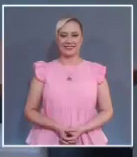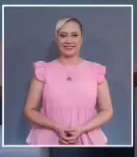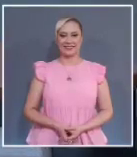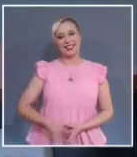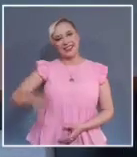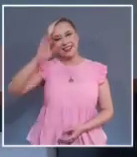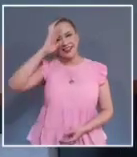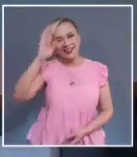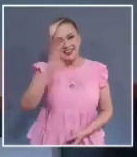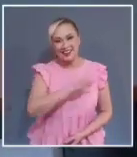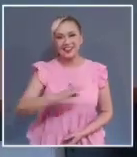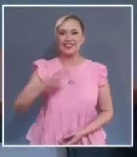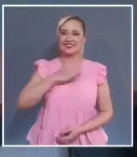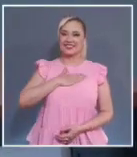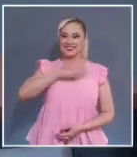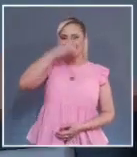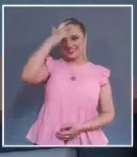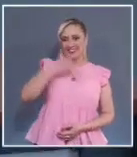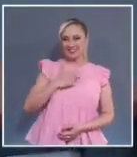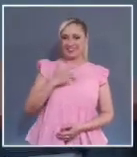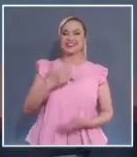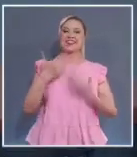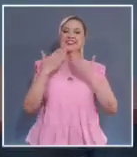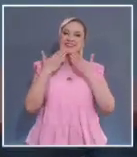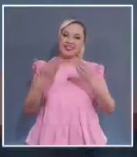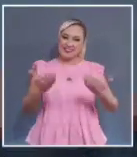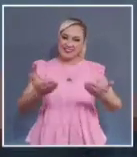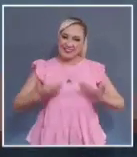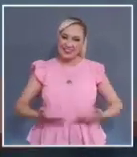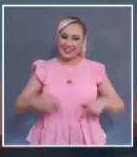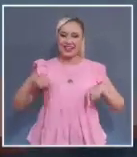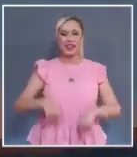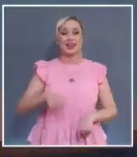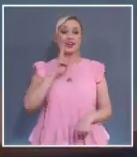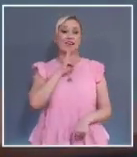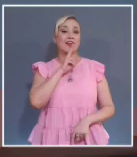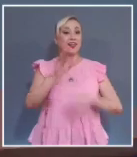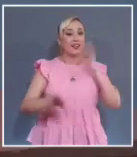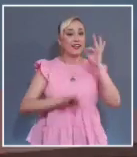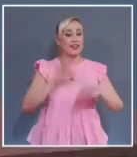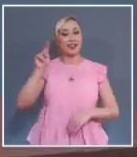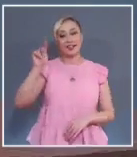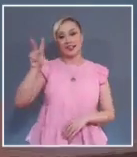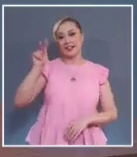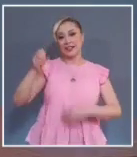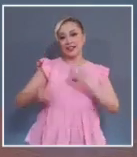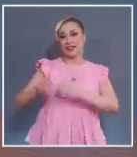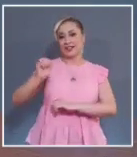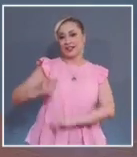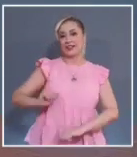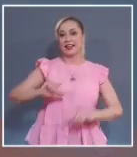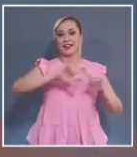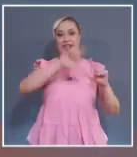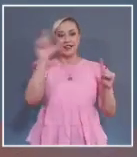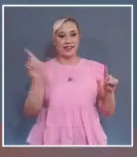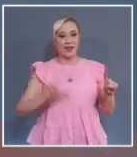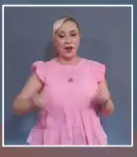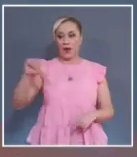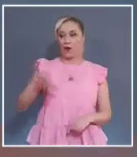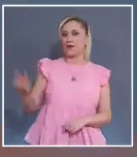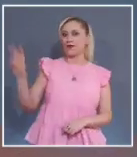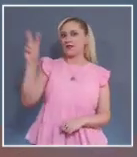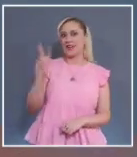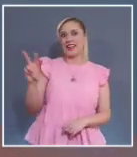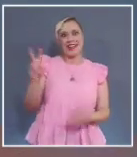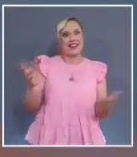buenas noches. Les damos la más cordial bienvenida a este espacio de noticias del canal del Poder Judicial de la Federación. Hoy que ya es viernes, por fin viernes 2